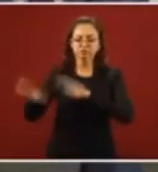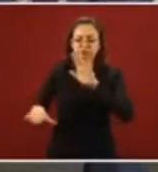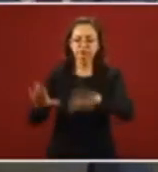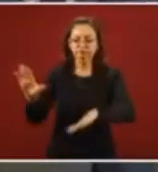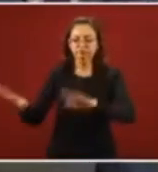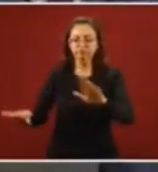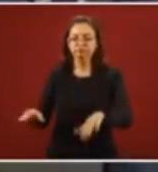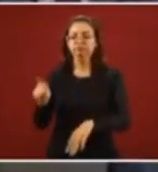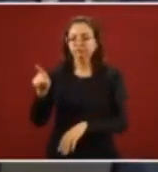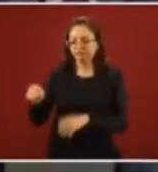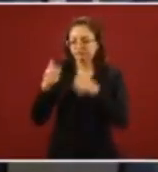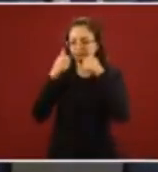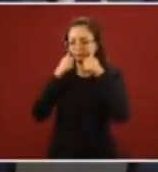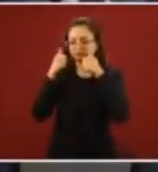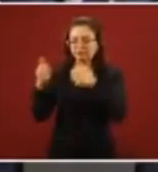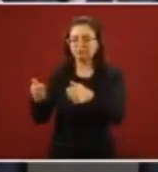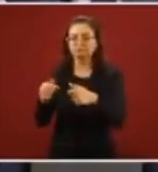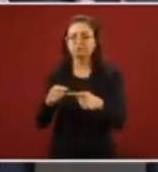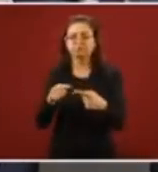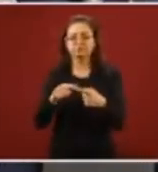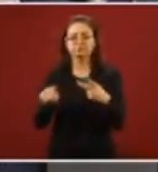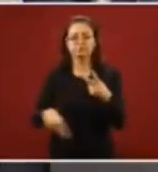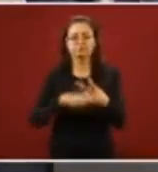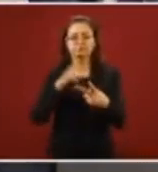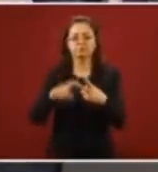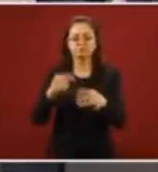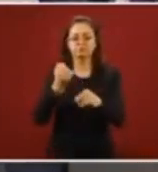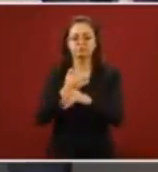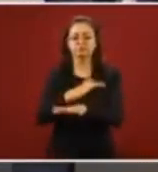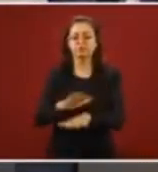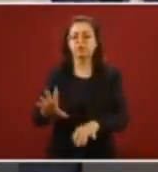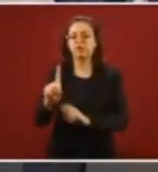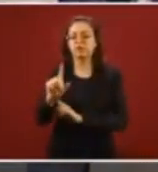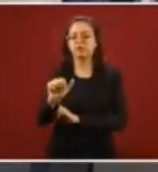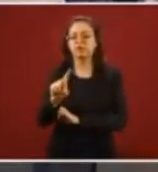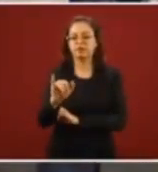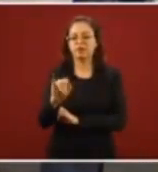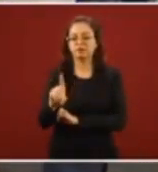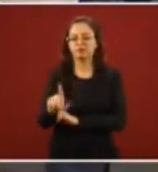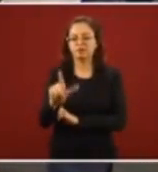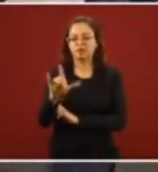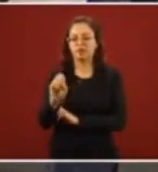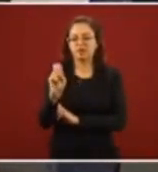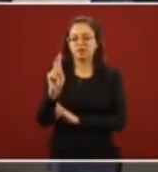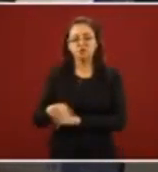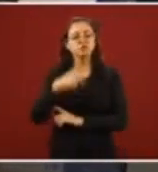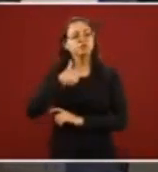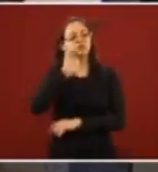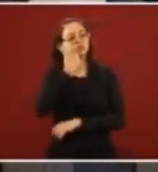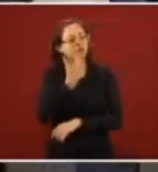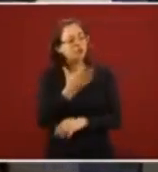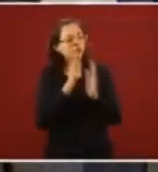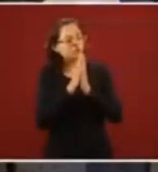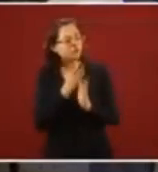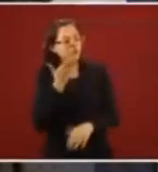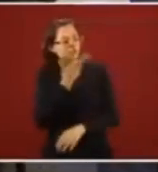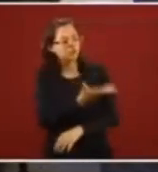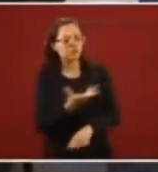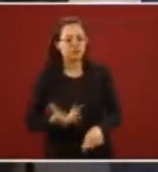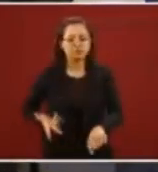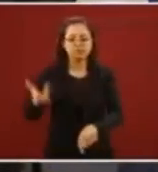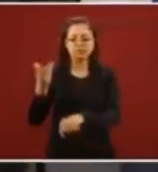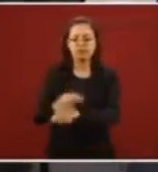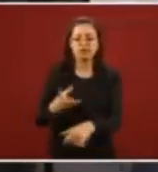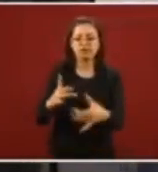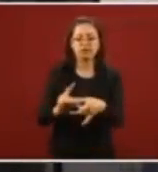Tlalhuelelipa. También nos va a informar David León. Y aquí me gustaría que les explicaras de los